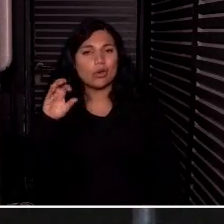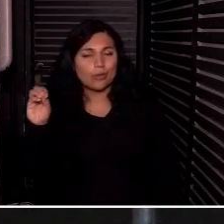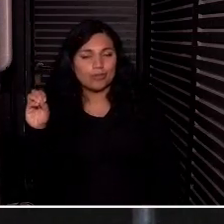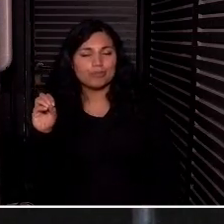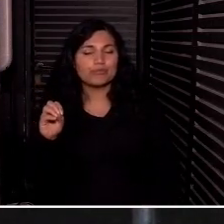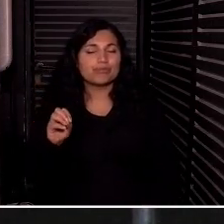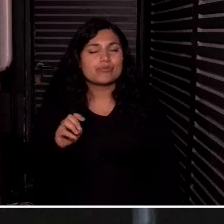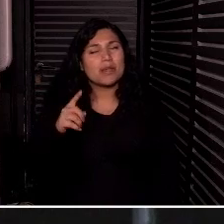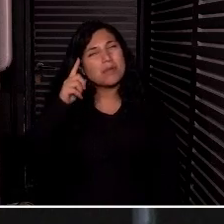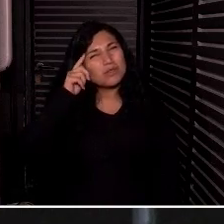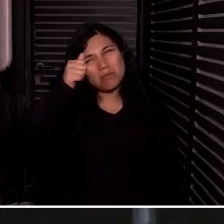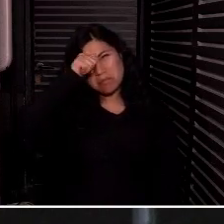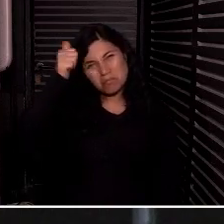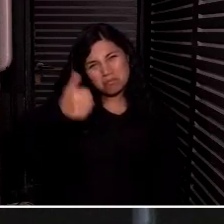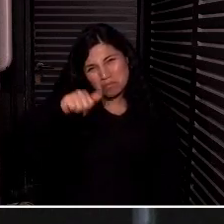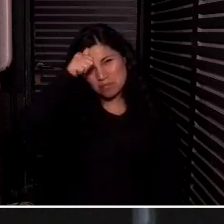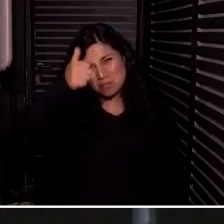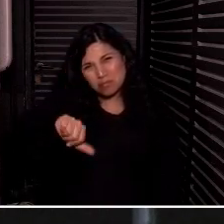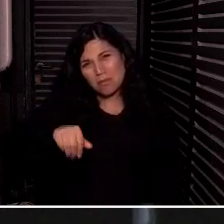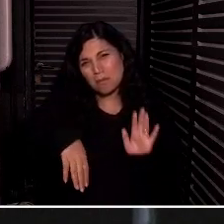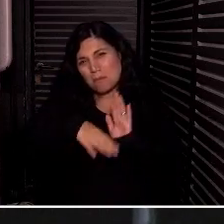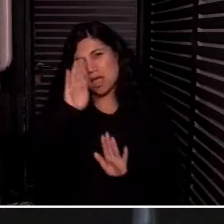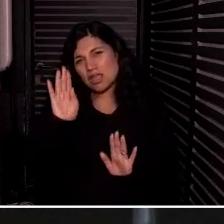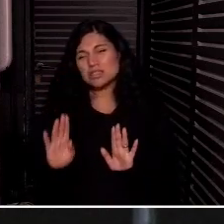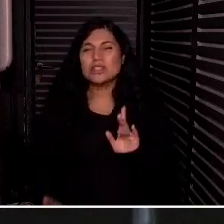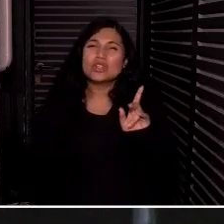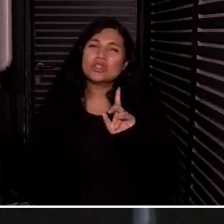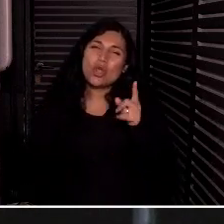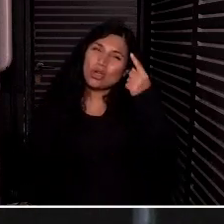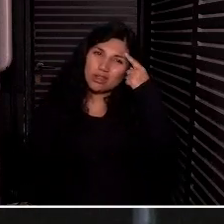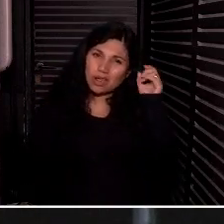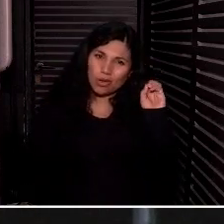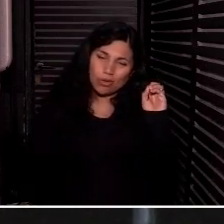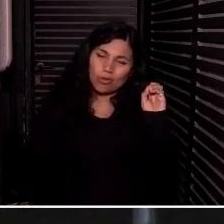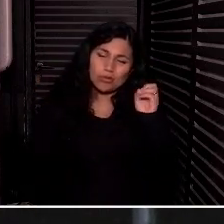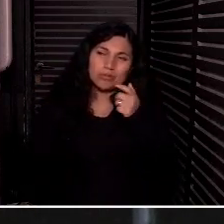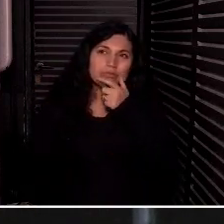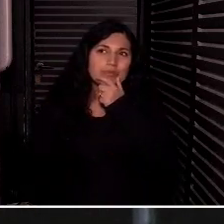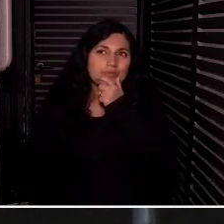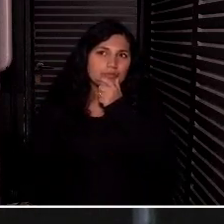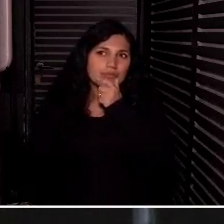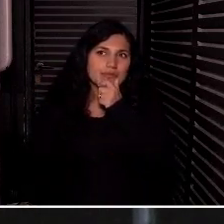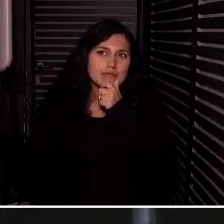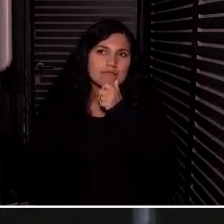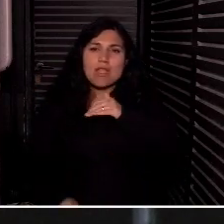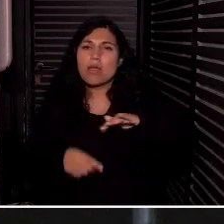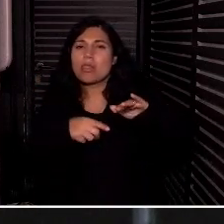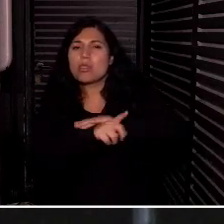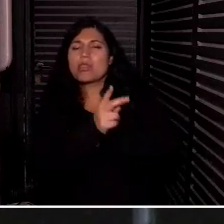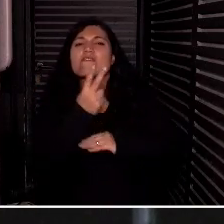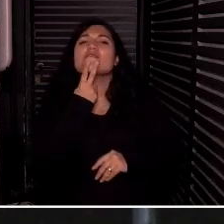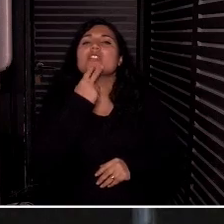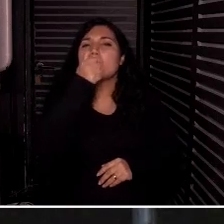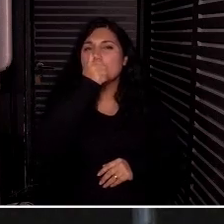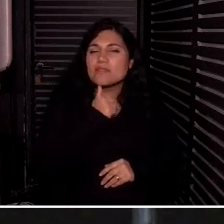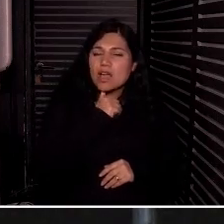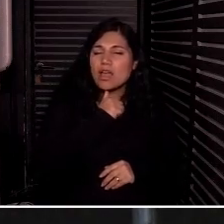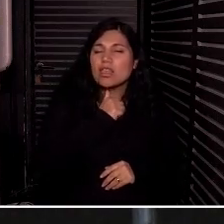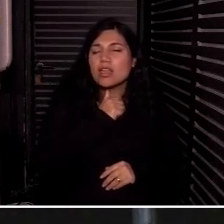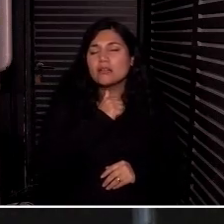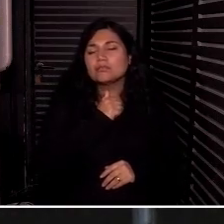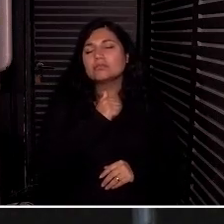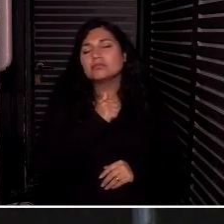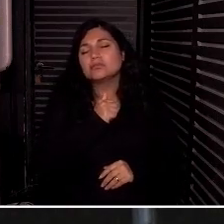endurecer sanciones aumentar penas para el delito de injuria y calumnia sancionar la intromisión a la vida privada porque creo